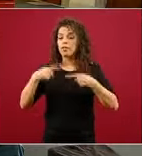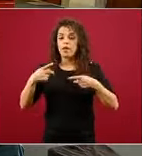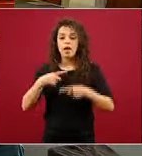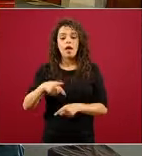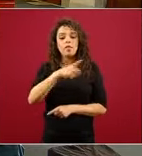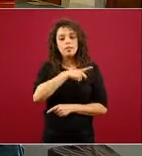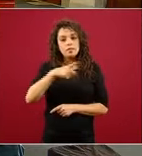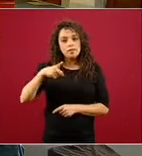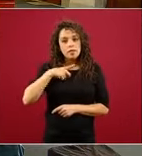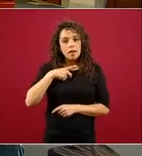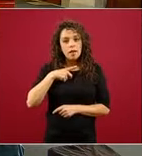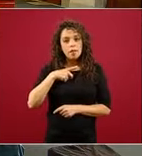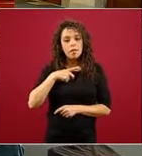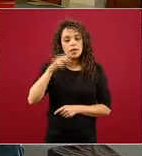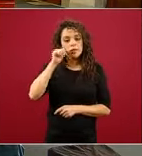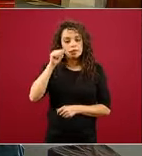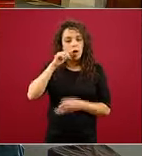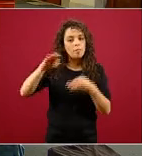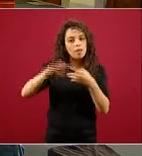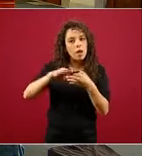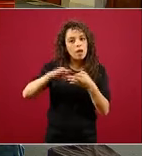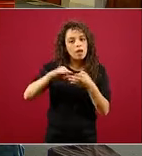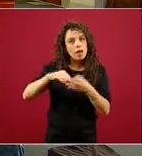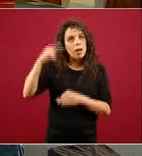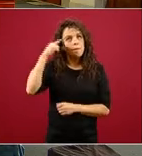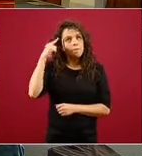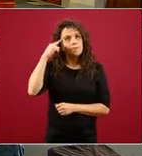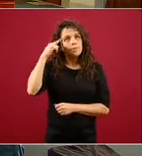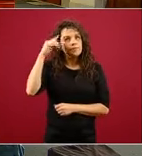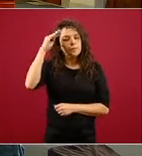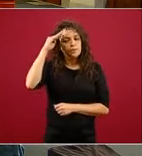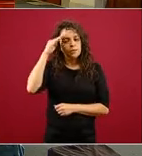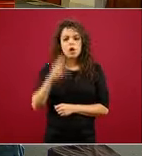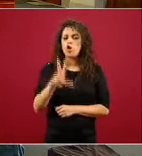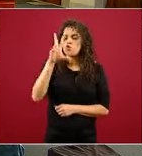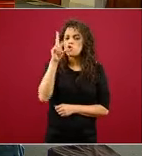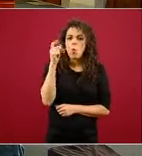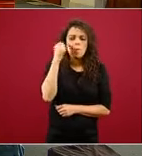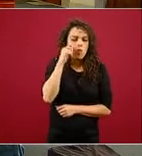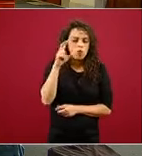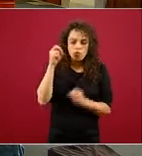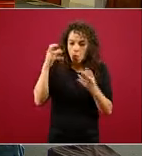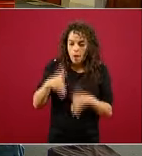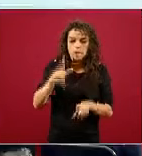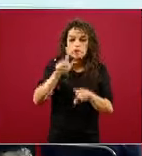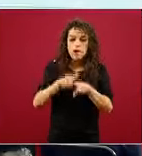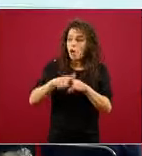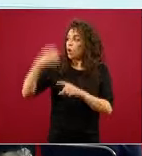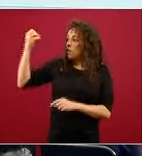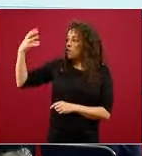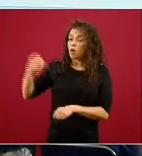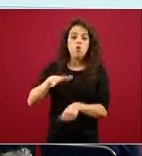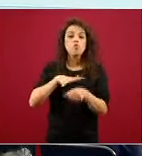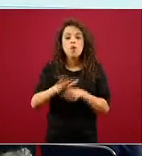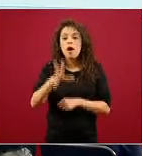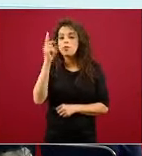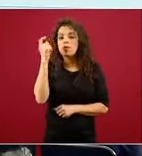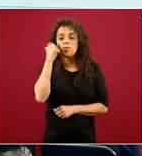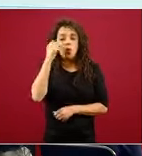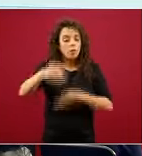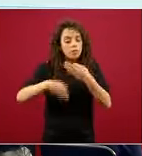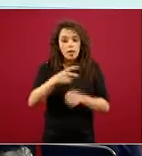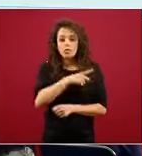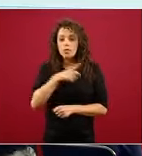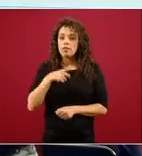doctor Alomía, independientemente del semáforo en el que nos encontremos, estas medidas deben continuar. Todos y todas debemos aplicarlas